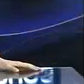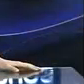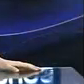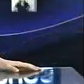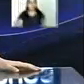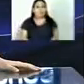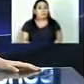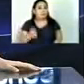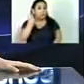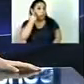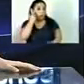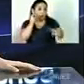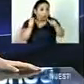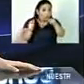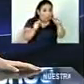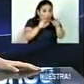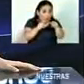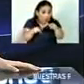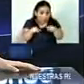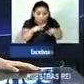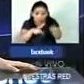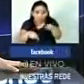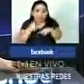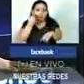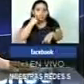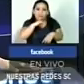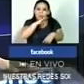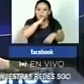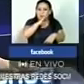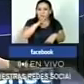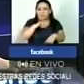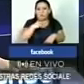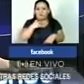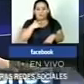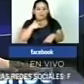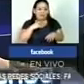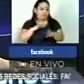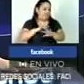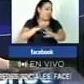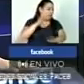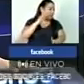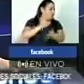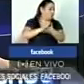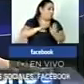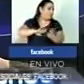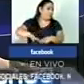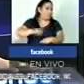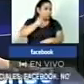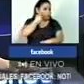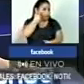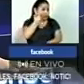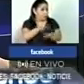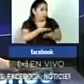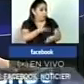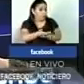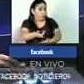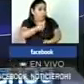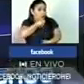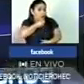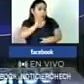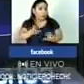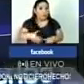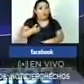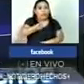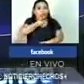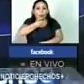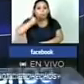Ni la edad ni algunas enfermedades deben ser motivos para darnos por vencidos. Eso lo comprobaremos en el siguiente informe preparado por